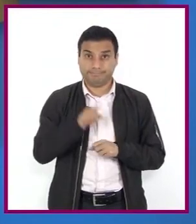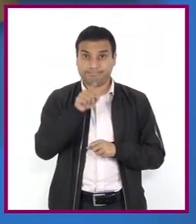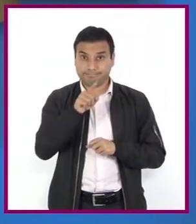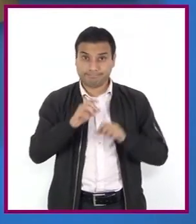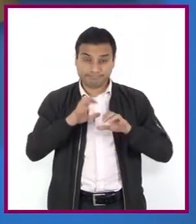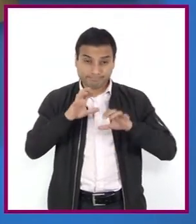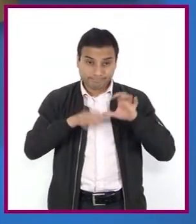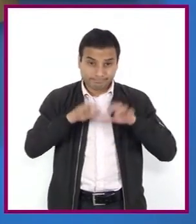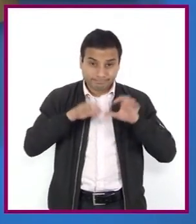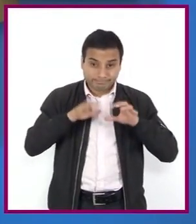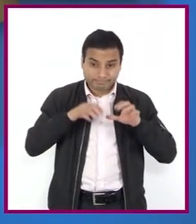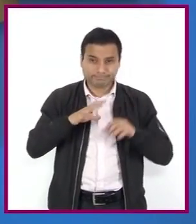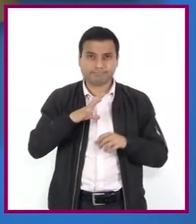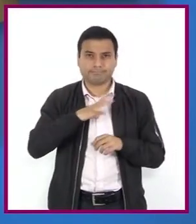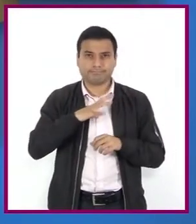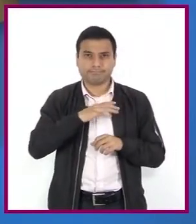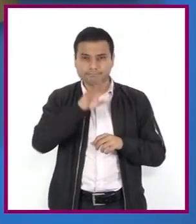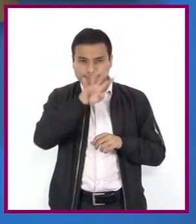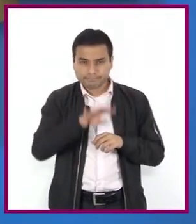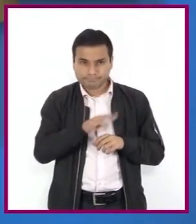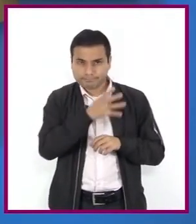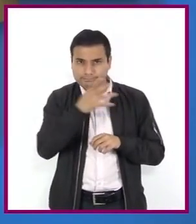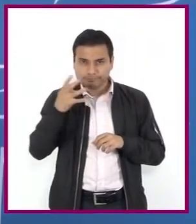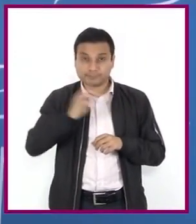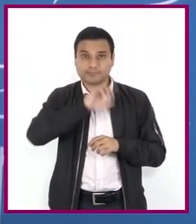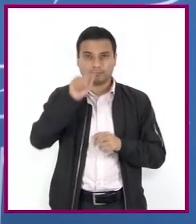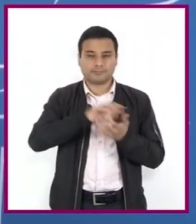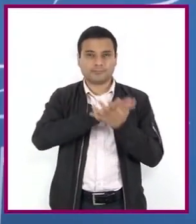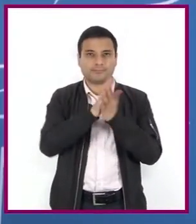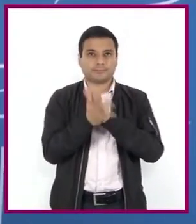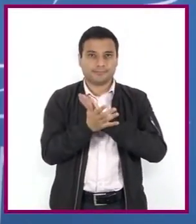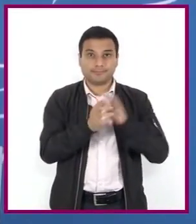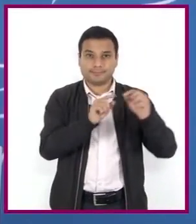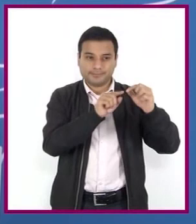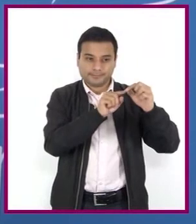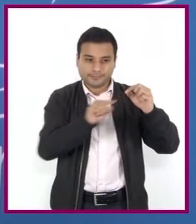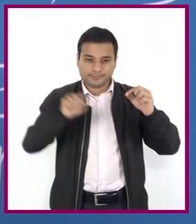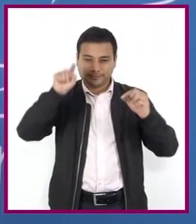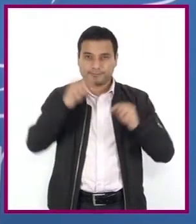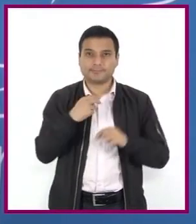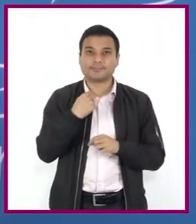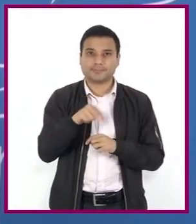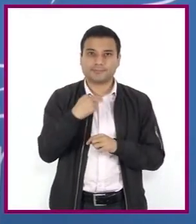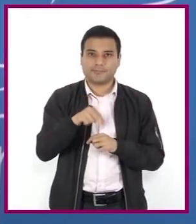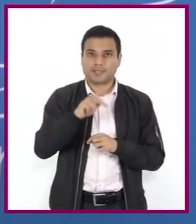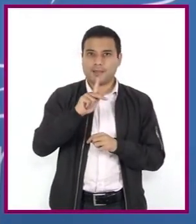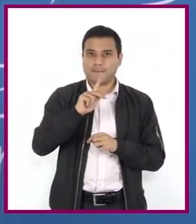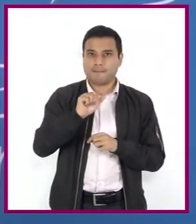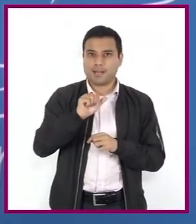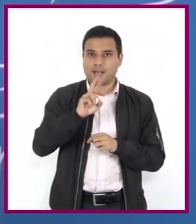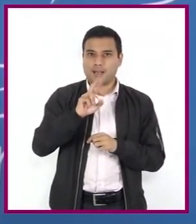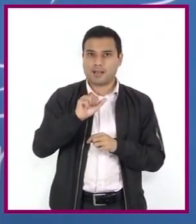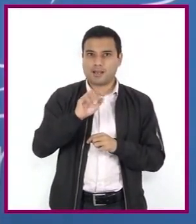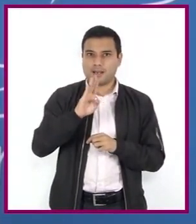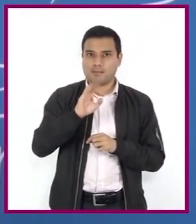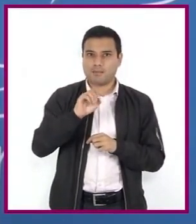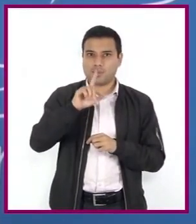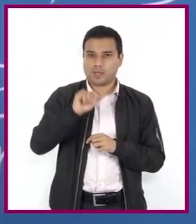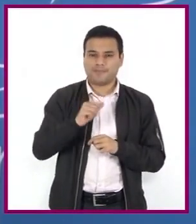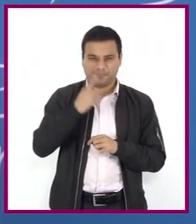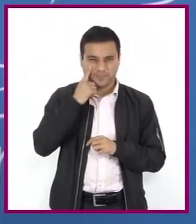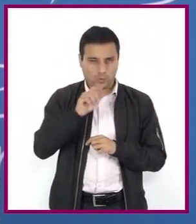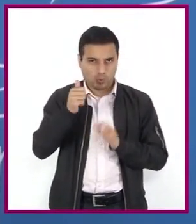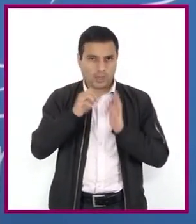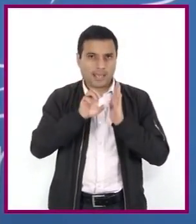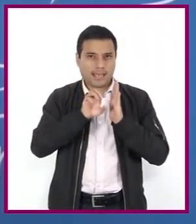en la gráfica una línea curva llamada parábola. Realicemos un último problema con la expresión algebraica